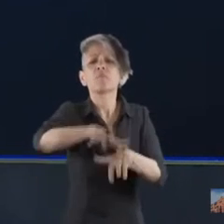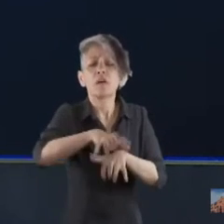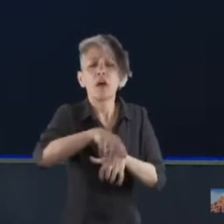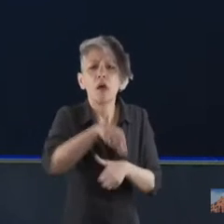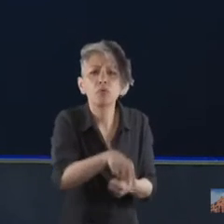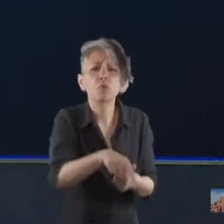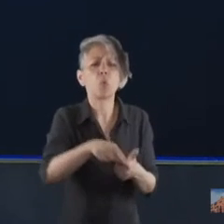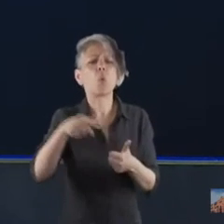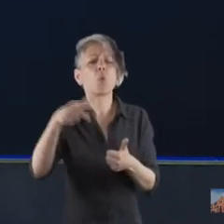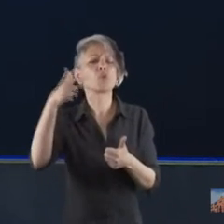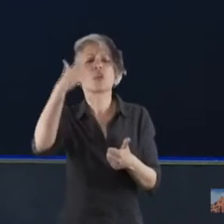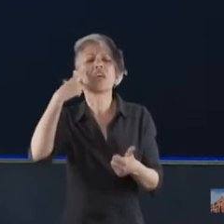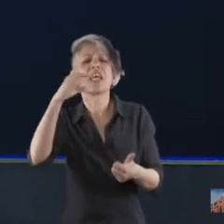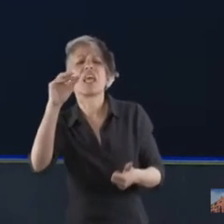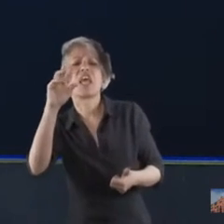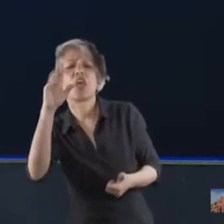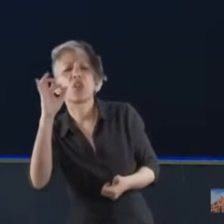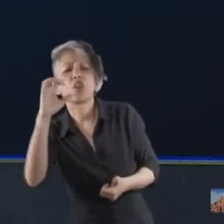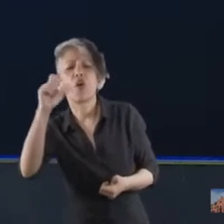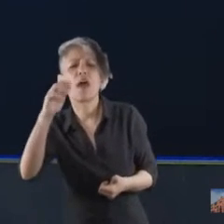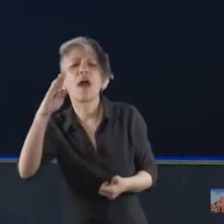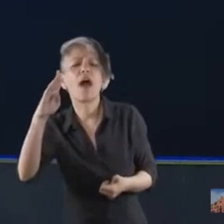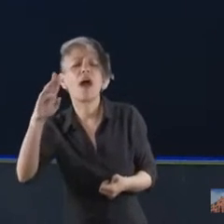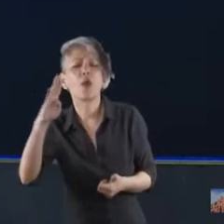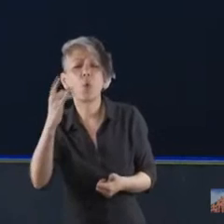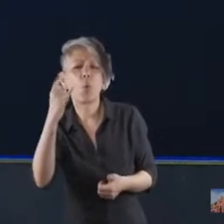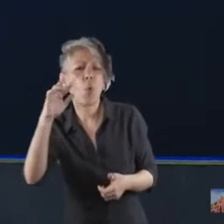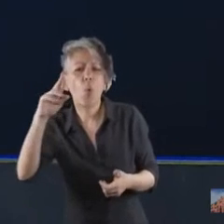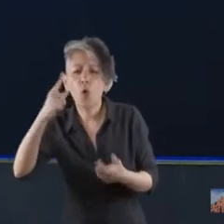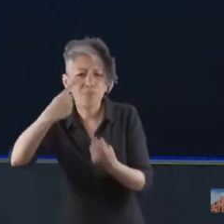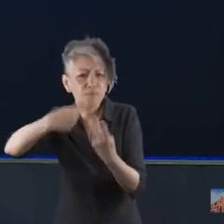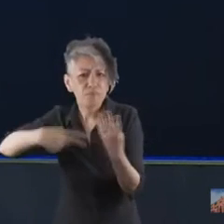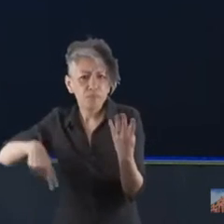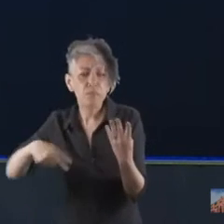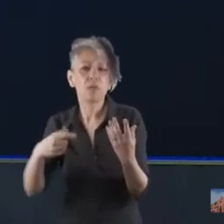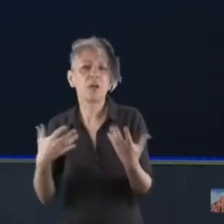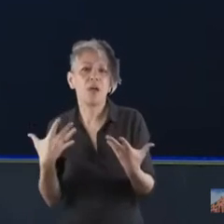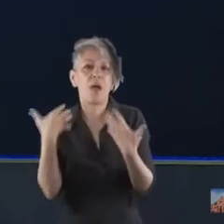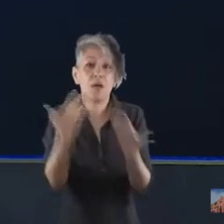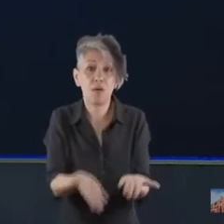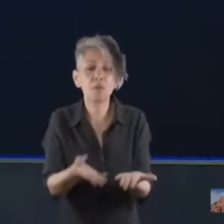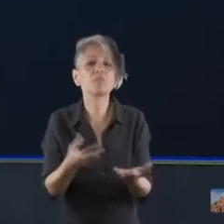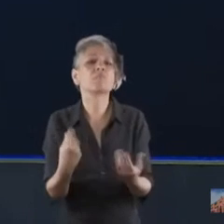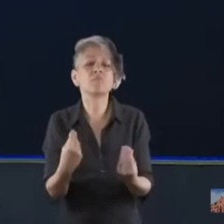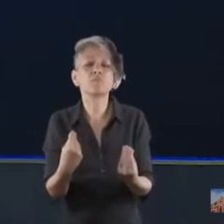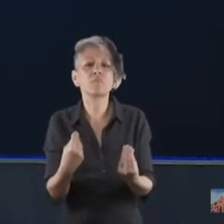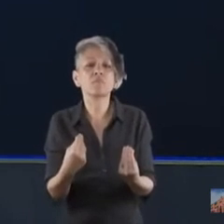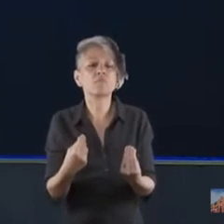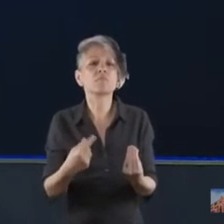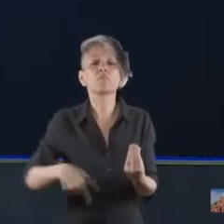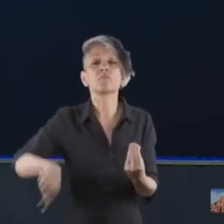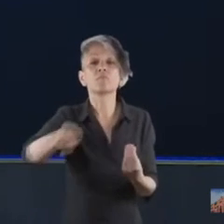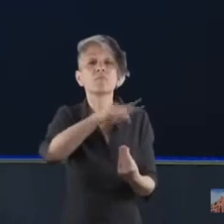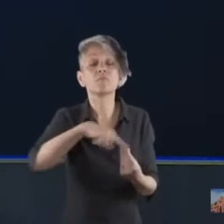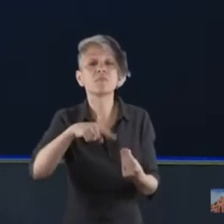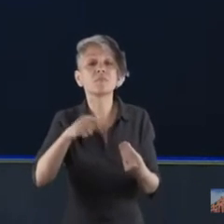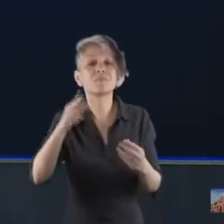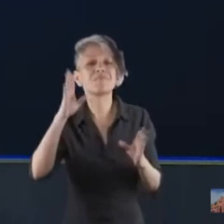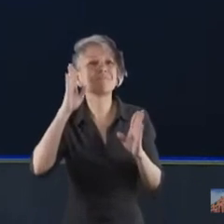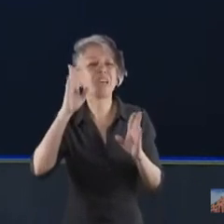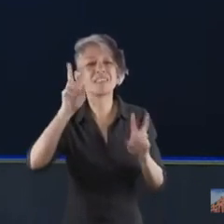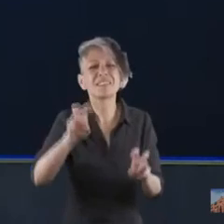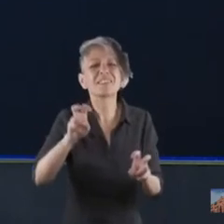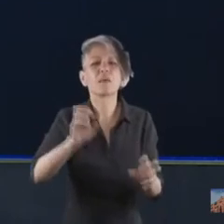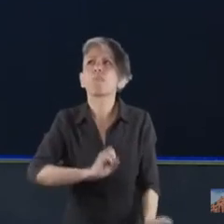y economía del conocimiento con beneficios para todo lo que representa el crecimiento de exportaciones